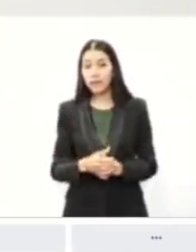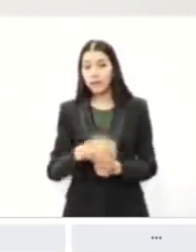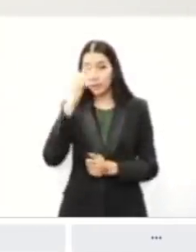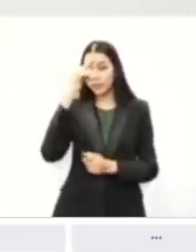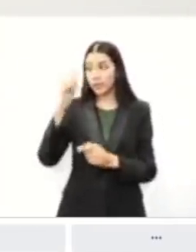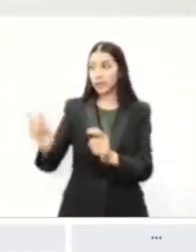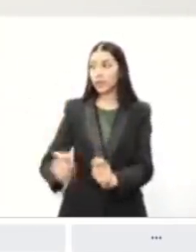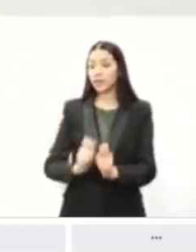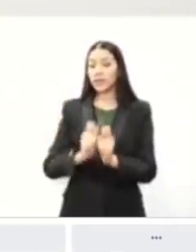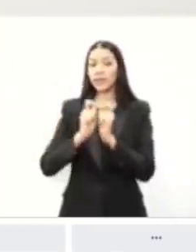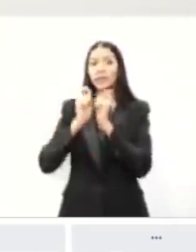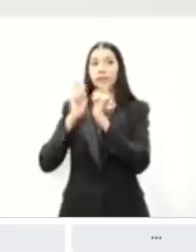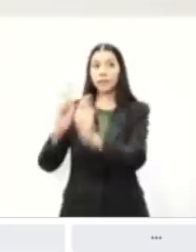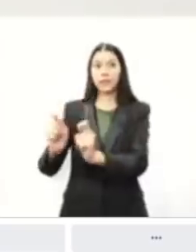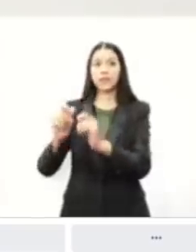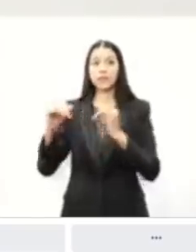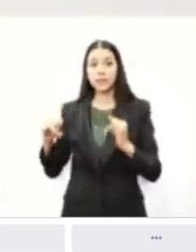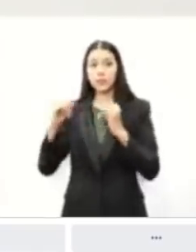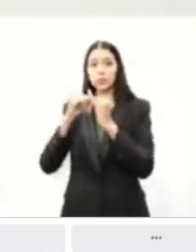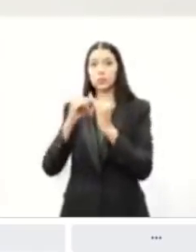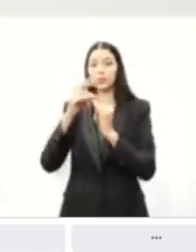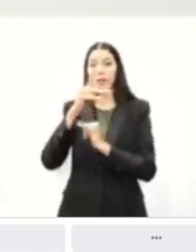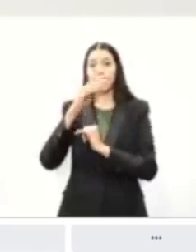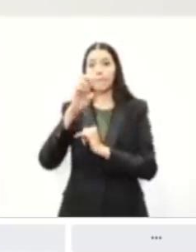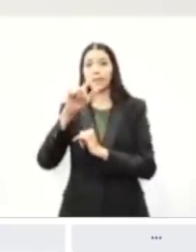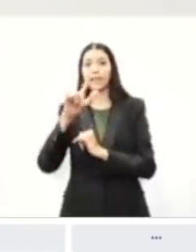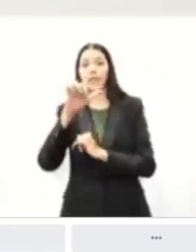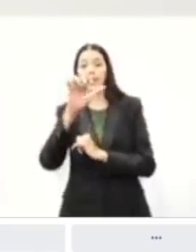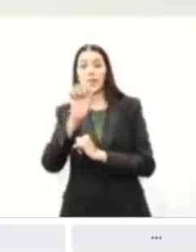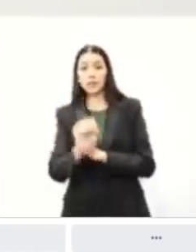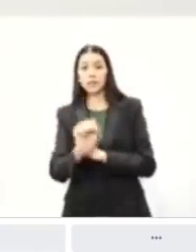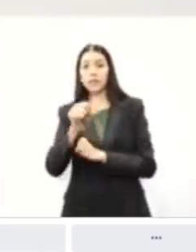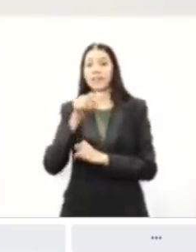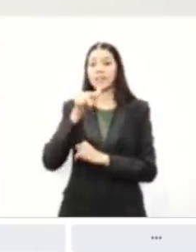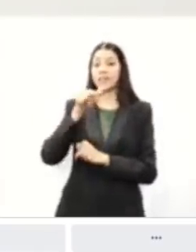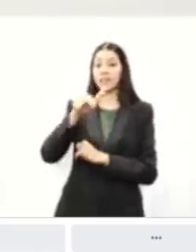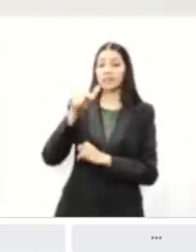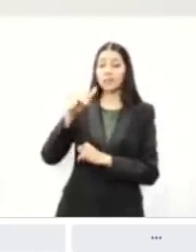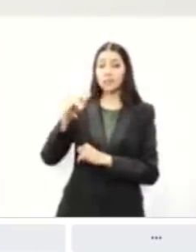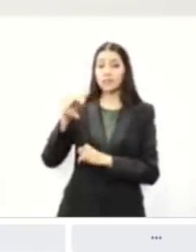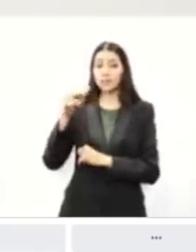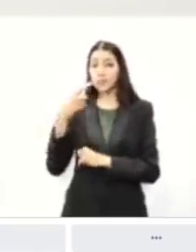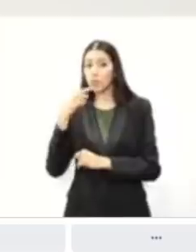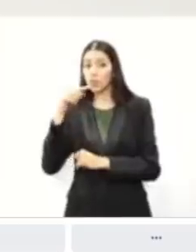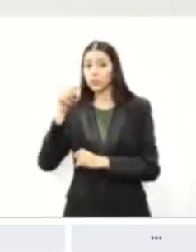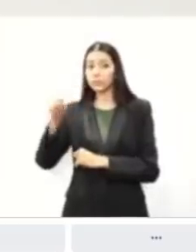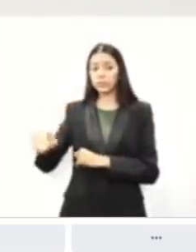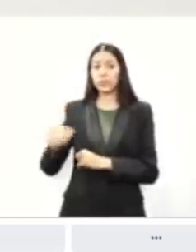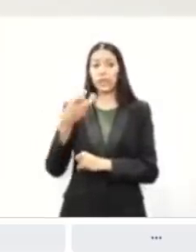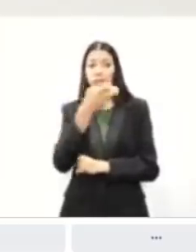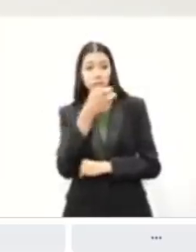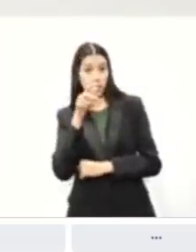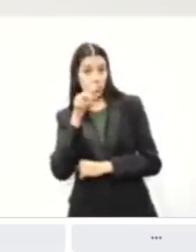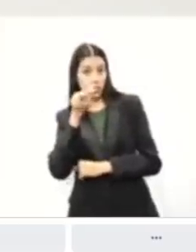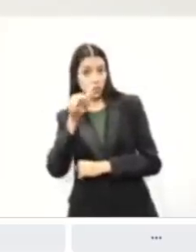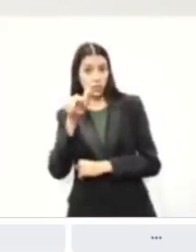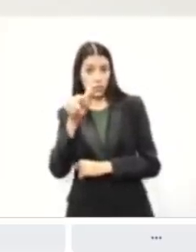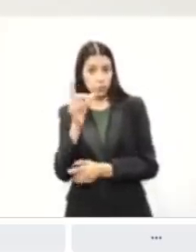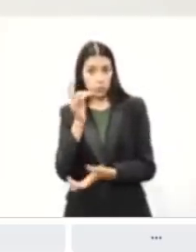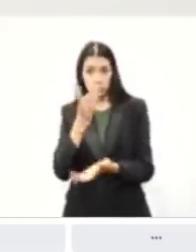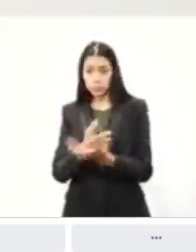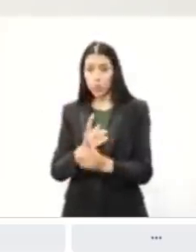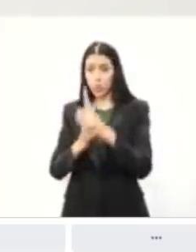para entregar a instancias penales 18 denuncias. Estas 18 denuncias son en una